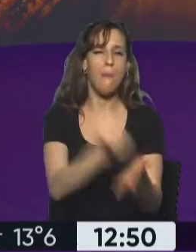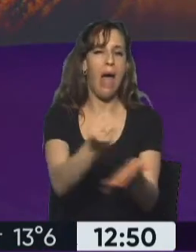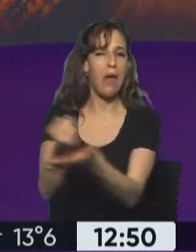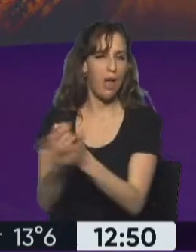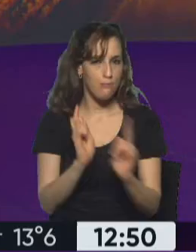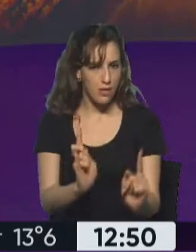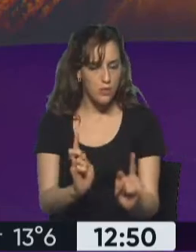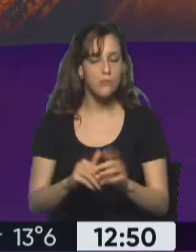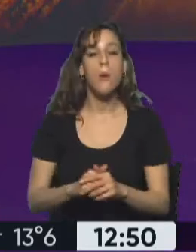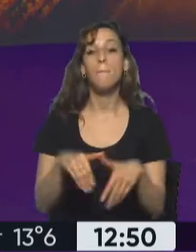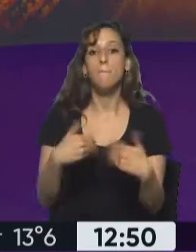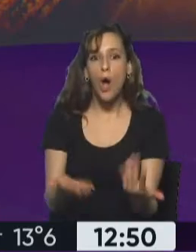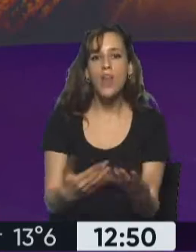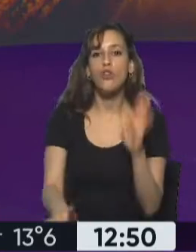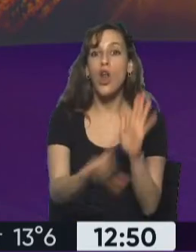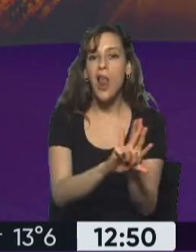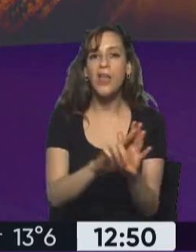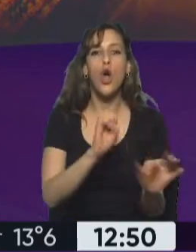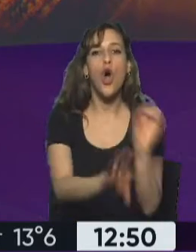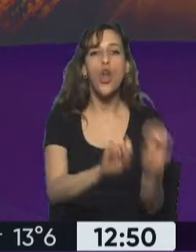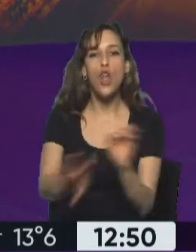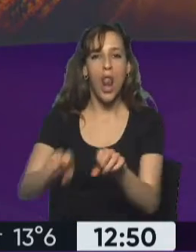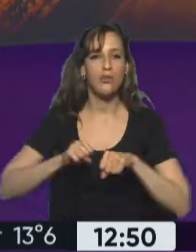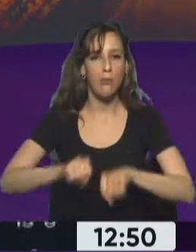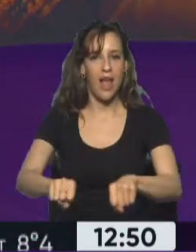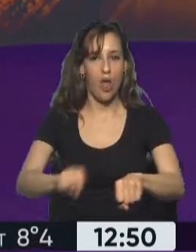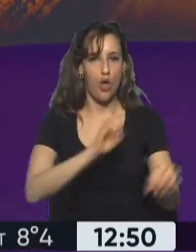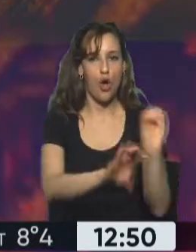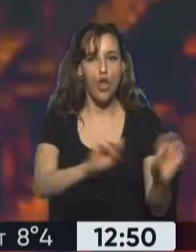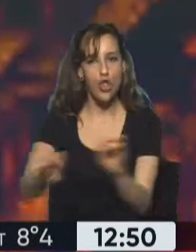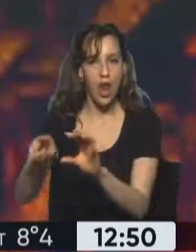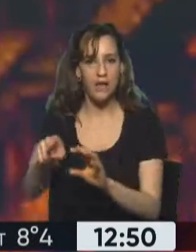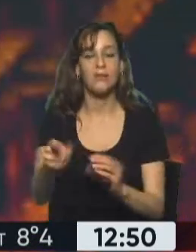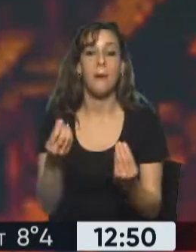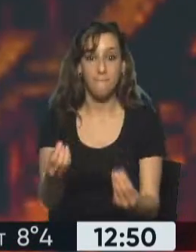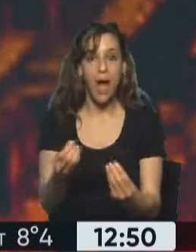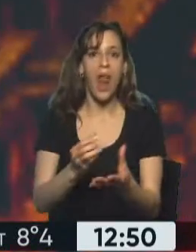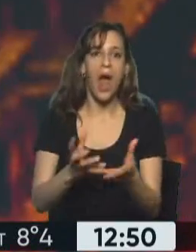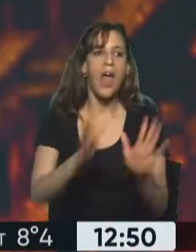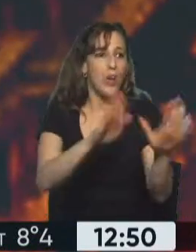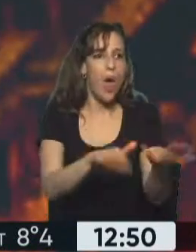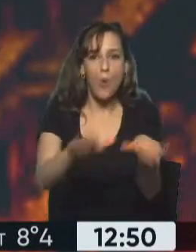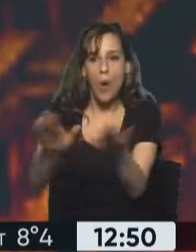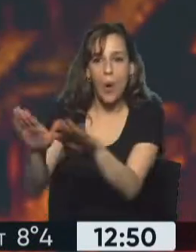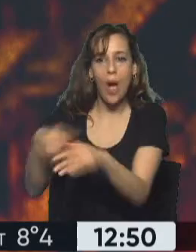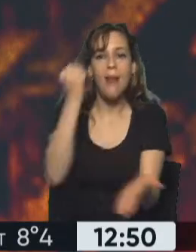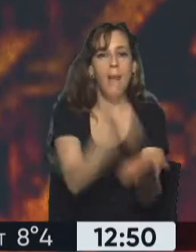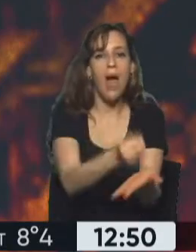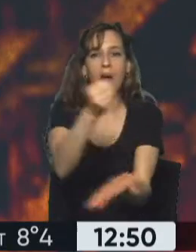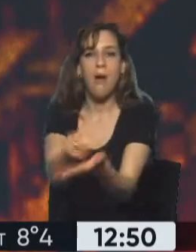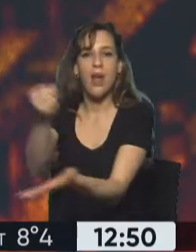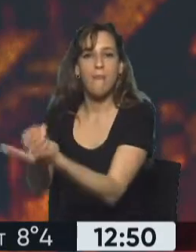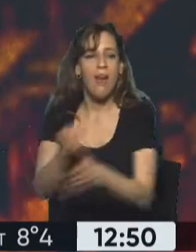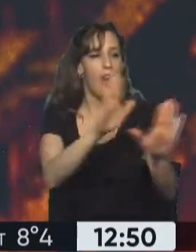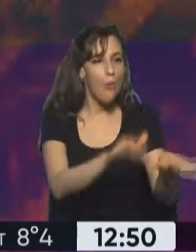refrescar. Por algo se hizo la ley de góndolas, para que esto tenga algún tipo de reparto equitativo con otras marcas que no tienen el mismo nivel